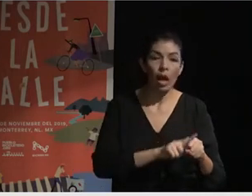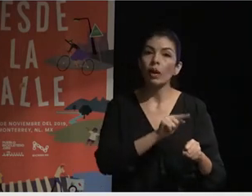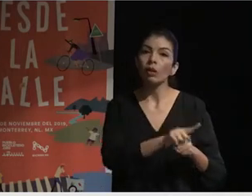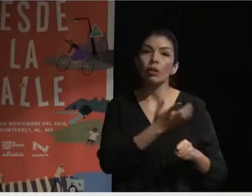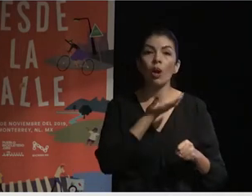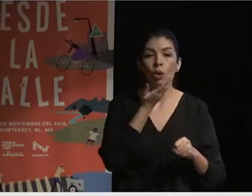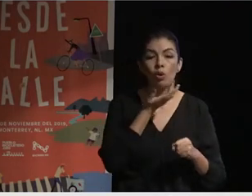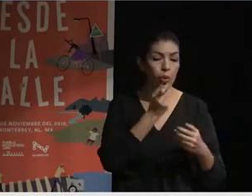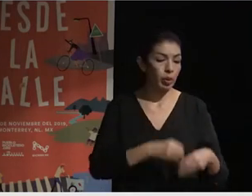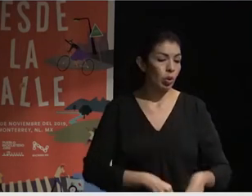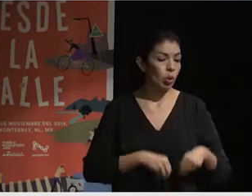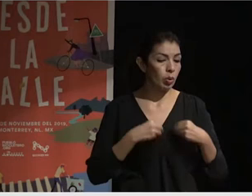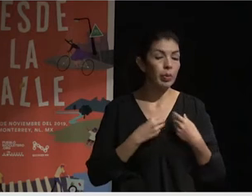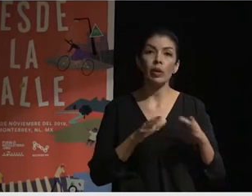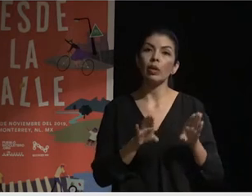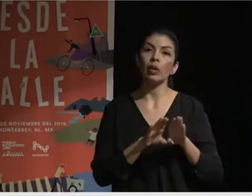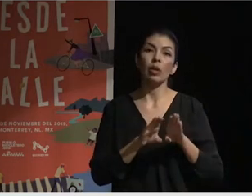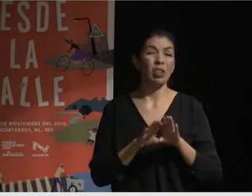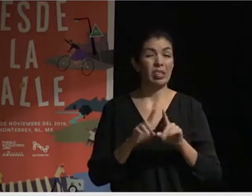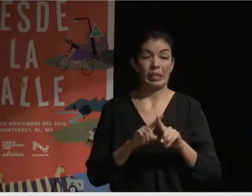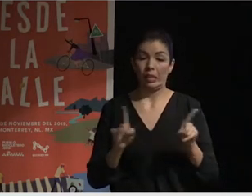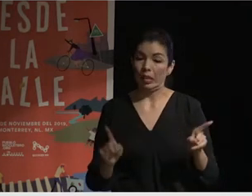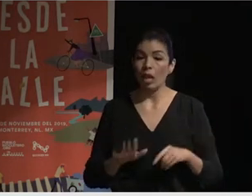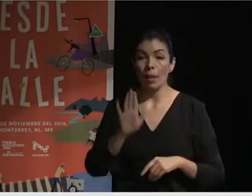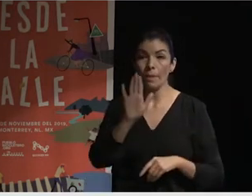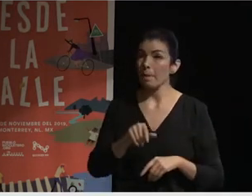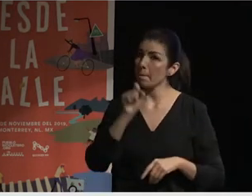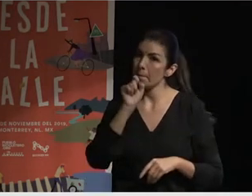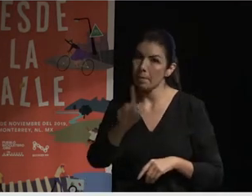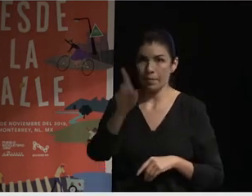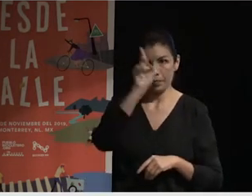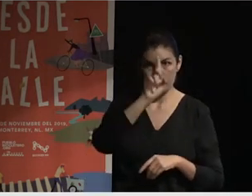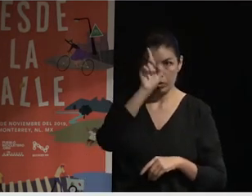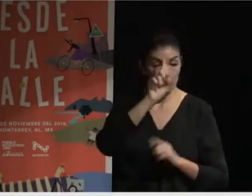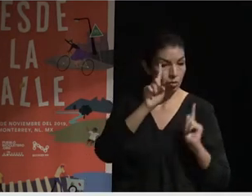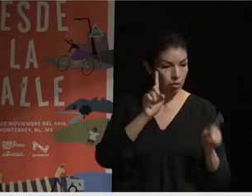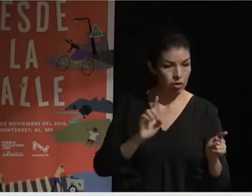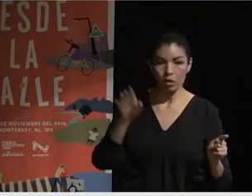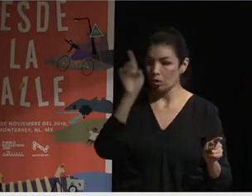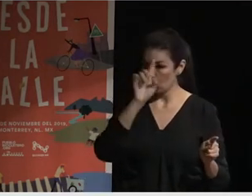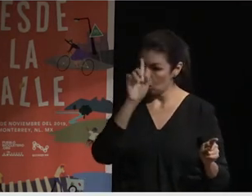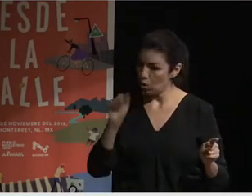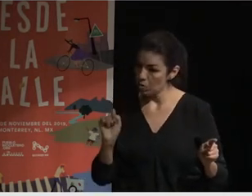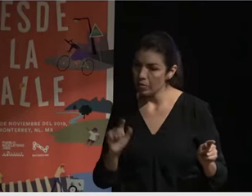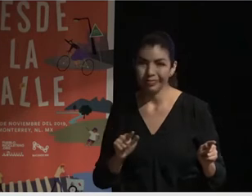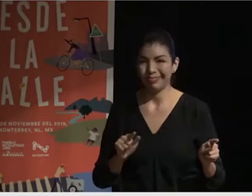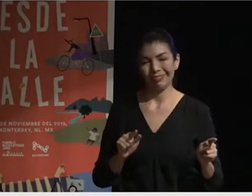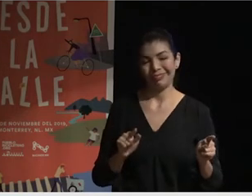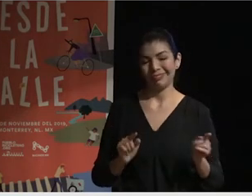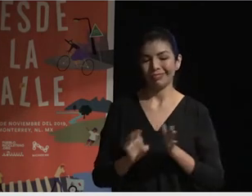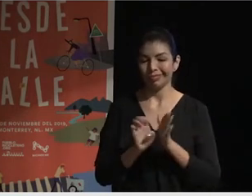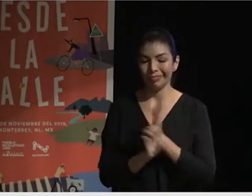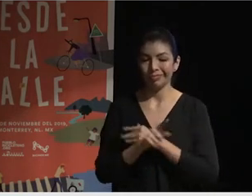hay que recalcar, la gentrificación aquí en México recae muchísimo en el papel del Estado, ¿no? El papel que tiene el Estado. Entonces, desde